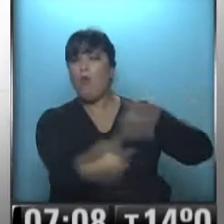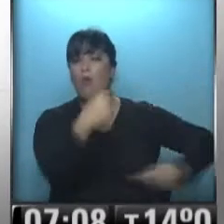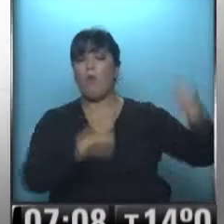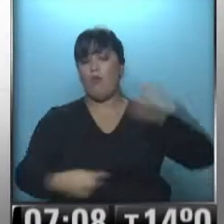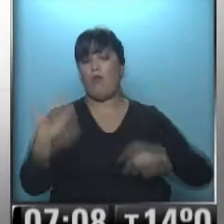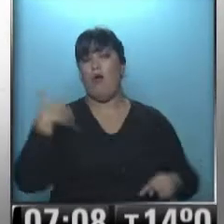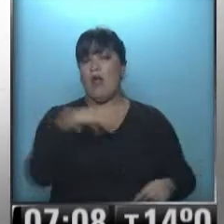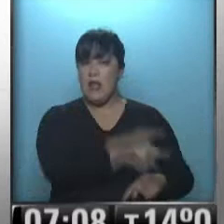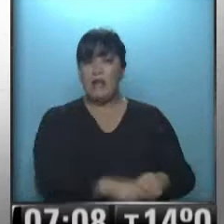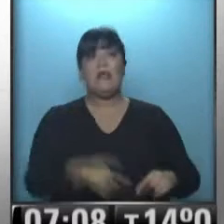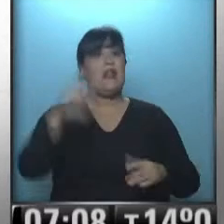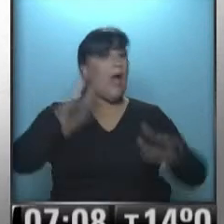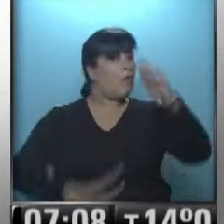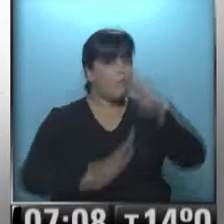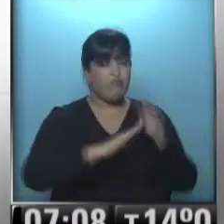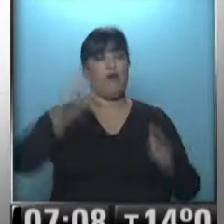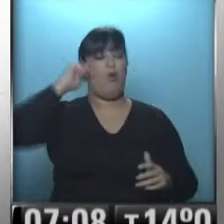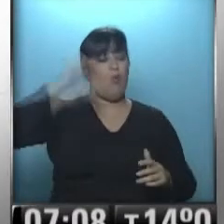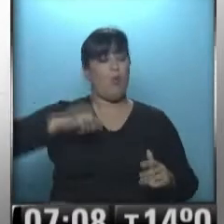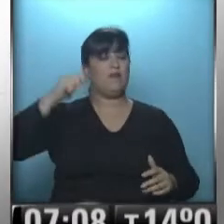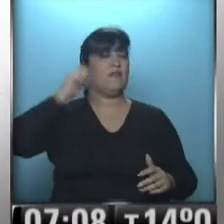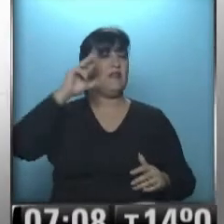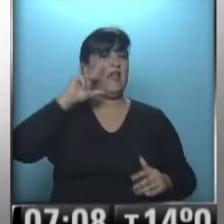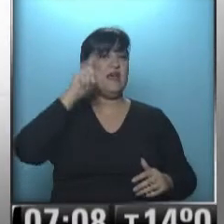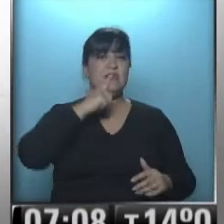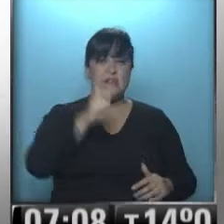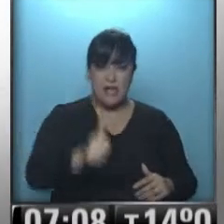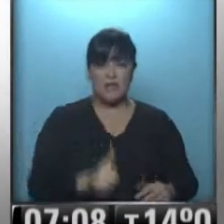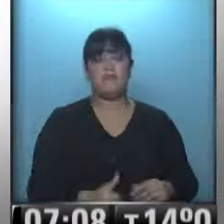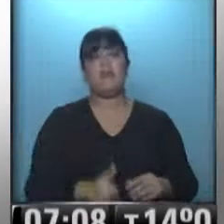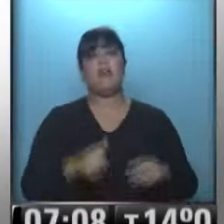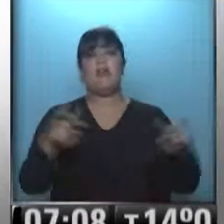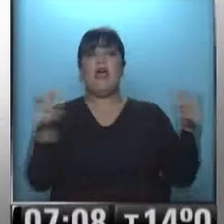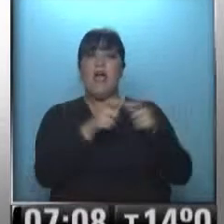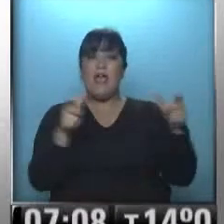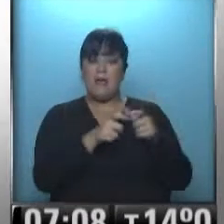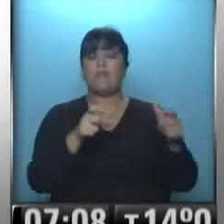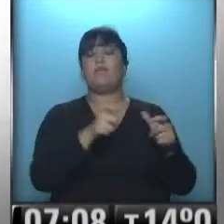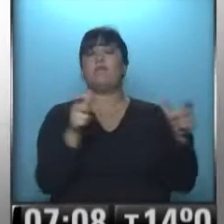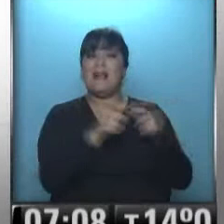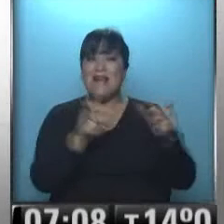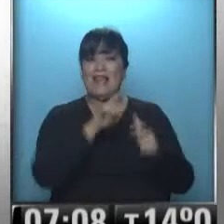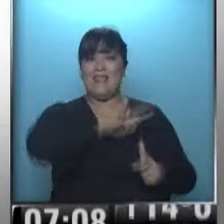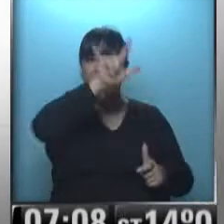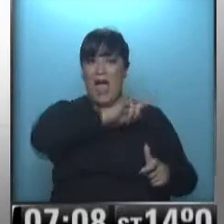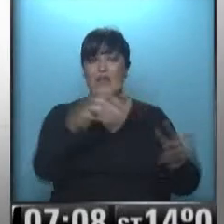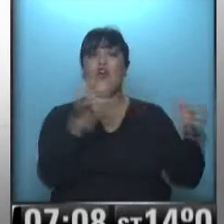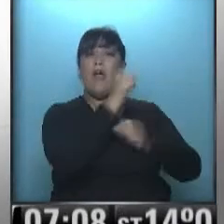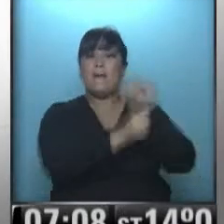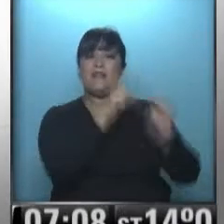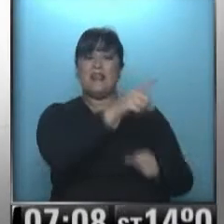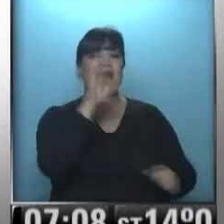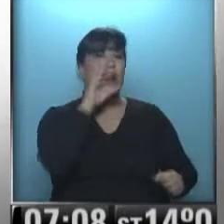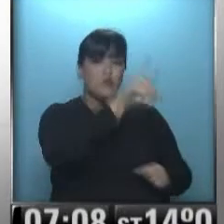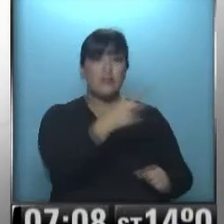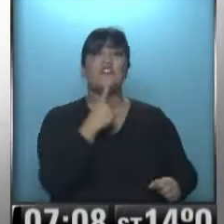que encabeza el juez Griesa. Por el cepo cambiario, American restringió por 90 días la compra de pasajes en Argentina. Eso decía el diario